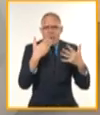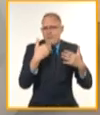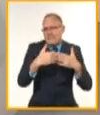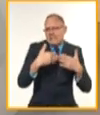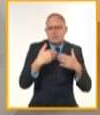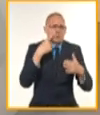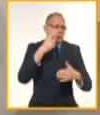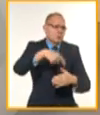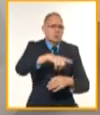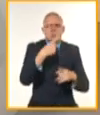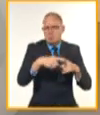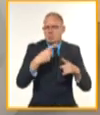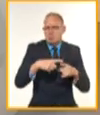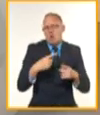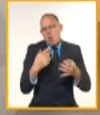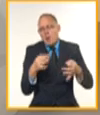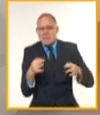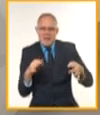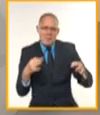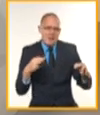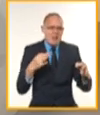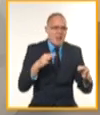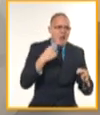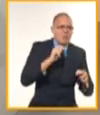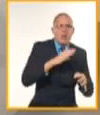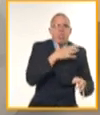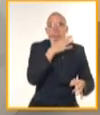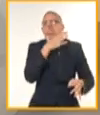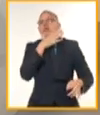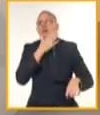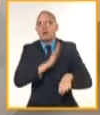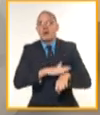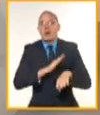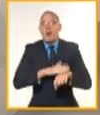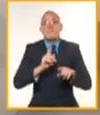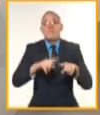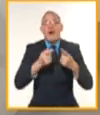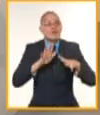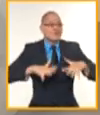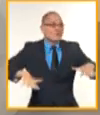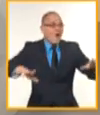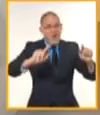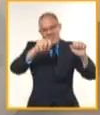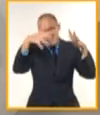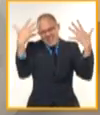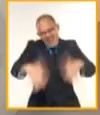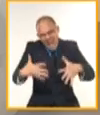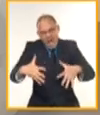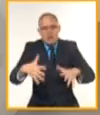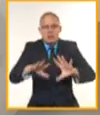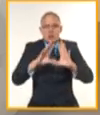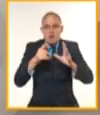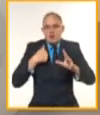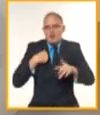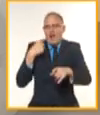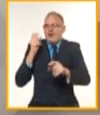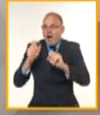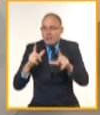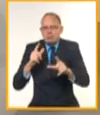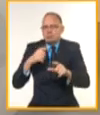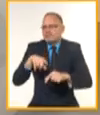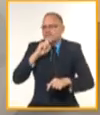empresas, medianas y pequeñas empresas, está siendo golpeada porque la inflación está galopante, que o no pueden comprar las materias primas o no